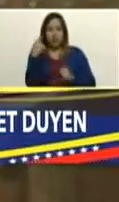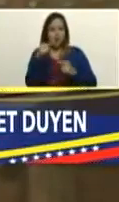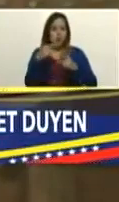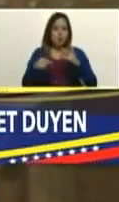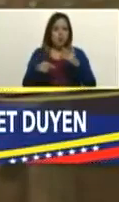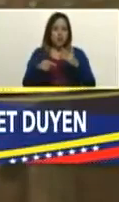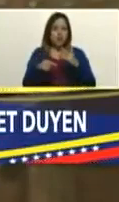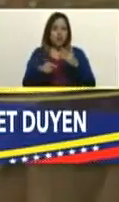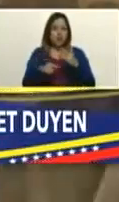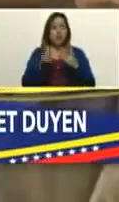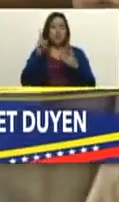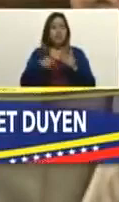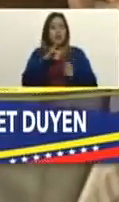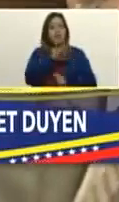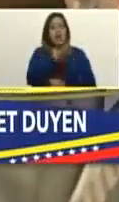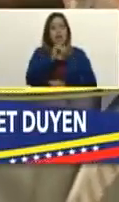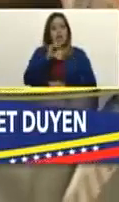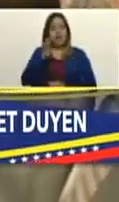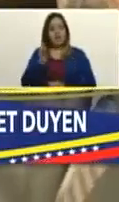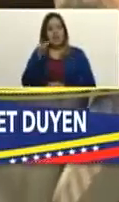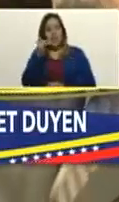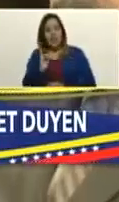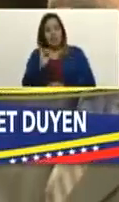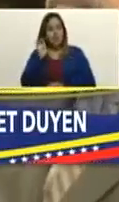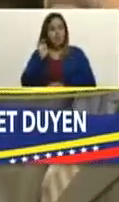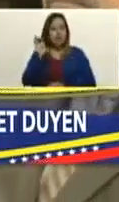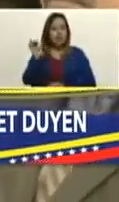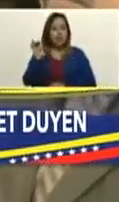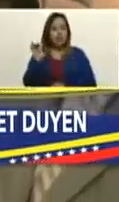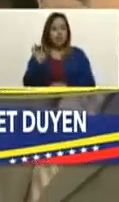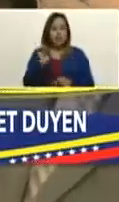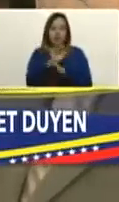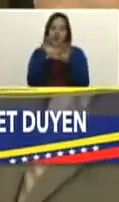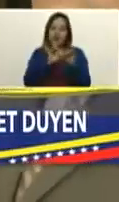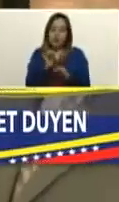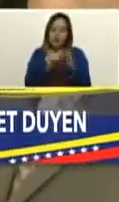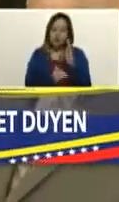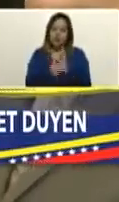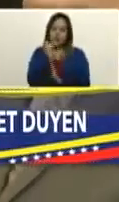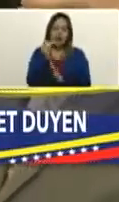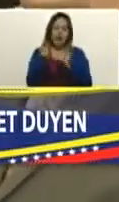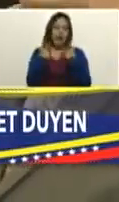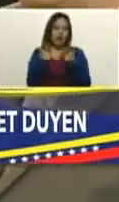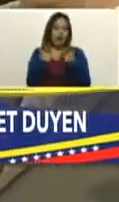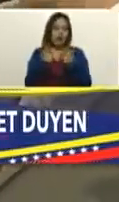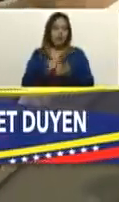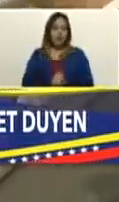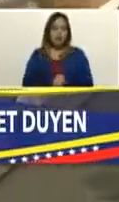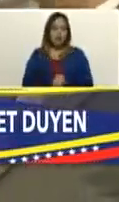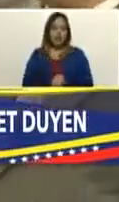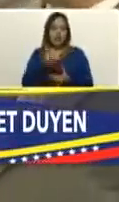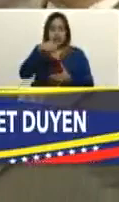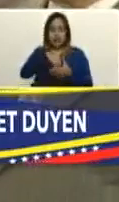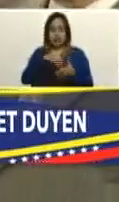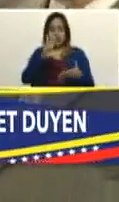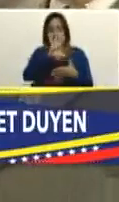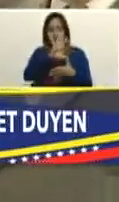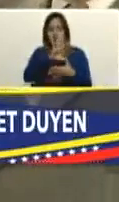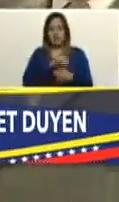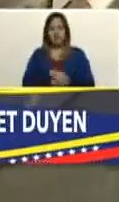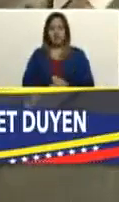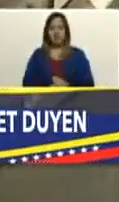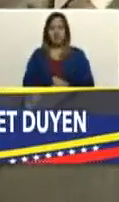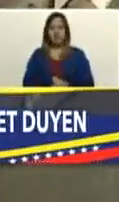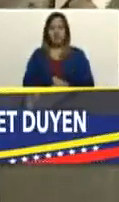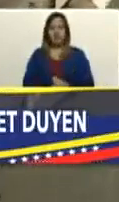Interno Bruto, que le convierte en un país con mayor crecimiento económico en la región.